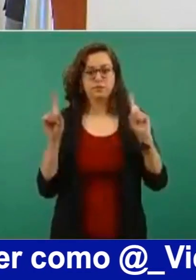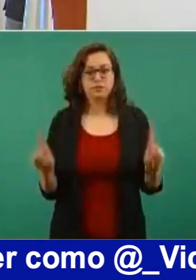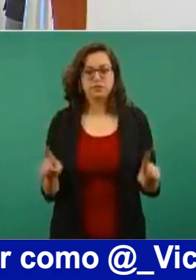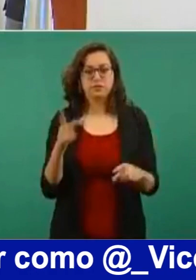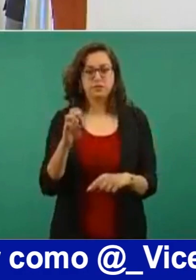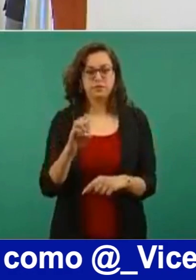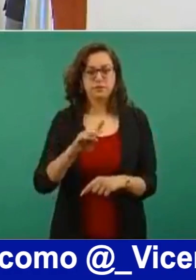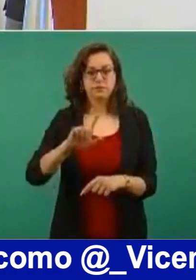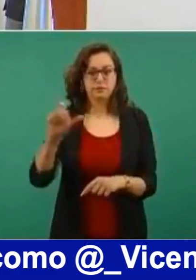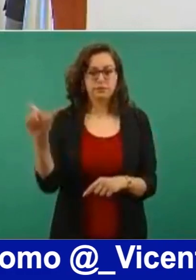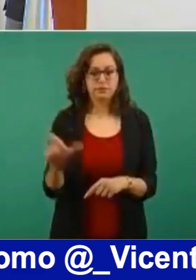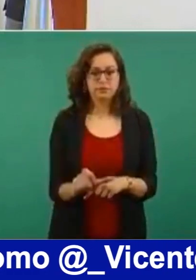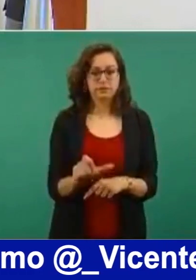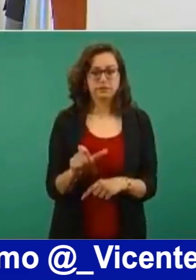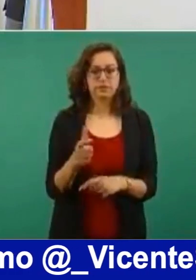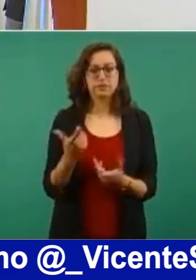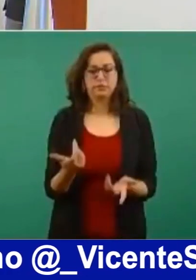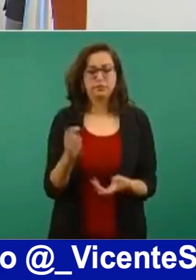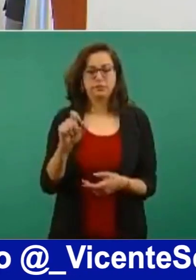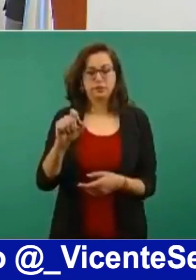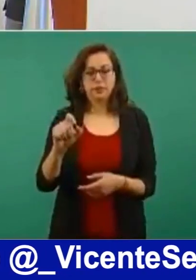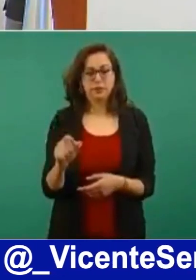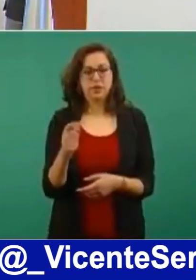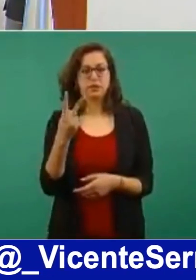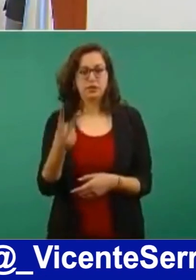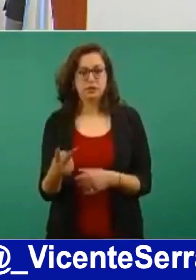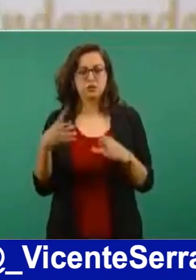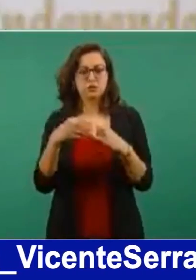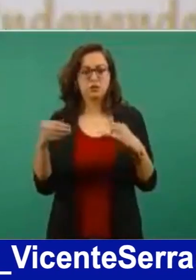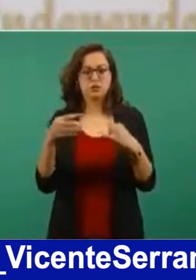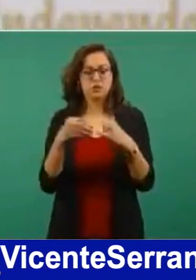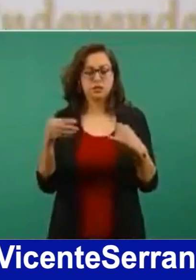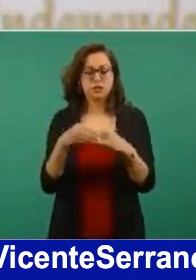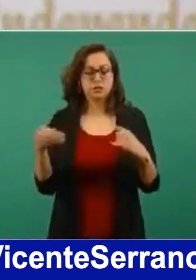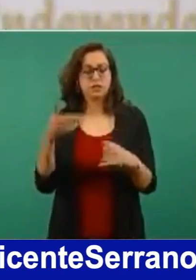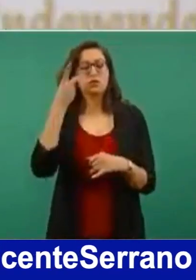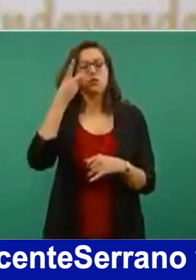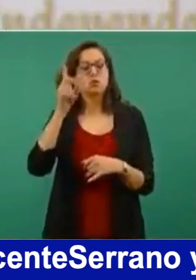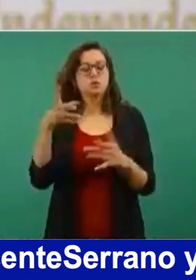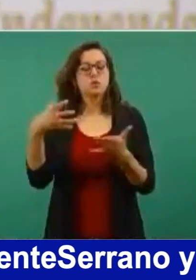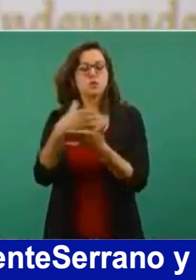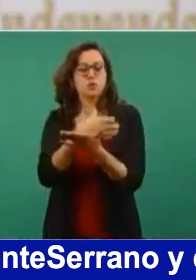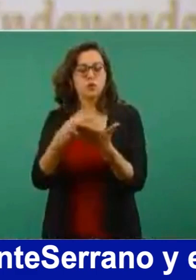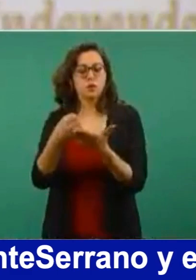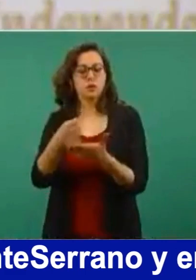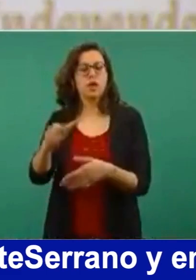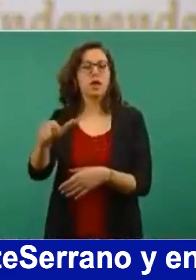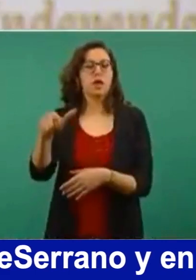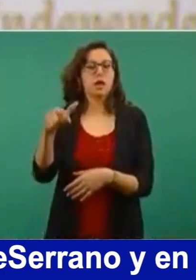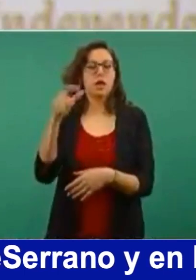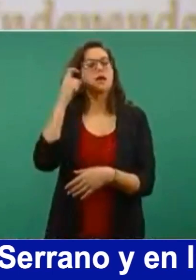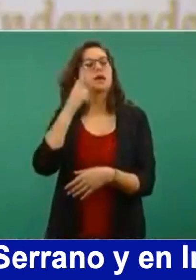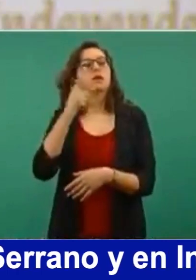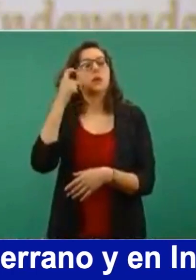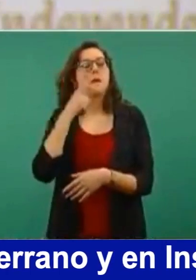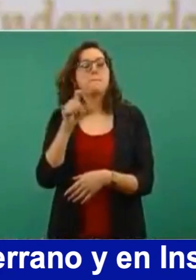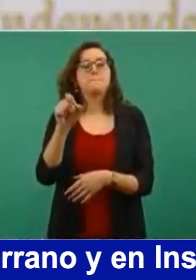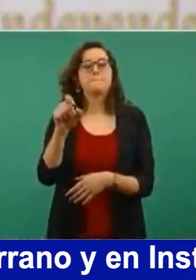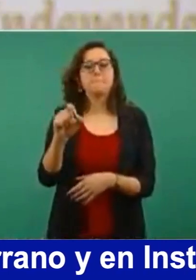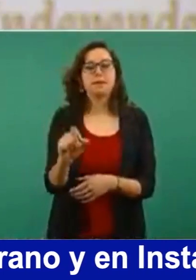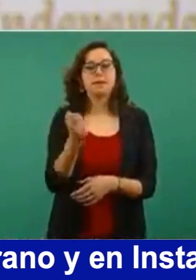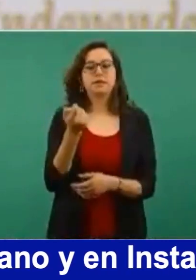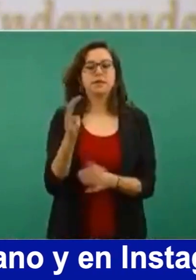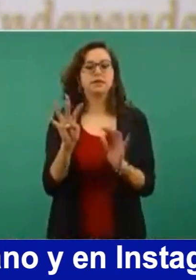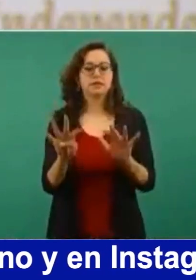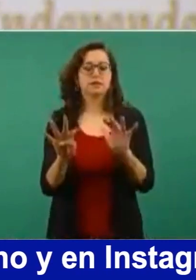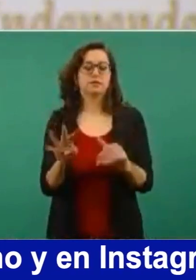pues si había un cuerpo de 800 mil elementos para él el estado mayor presidencial le voy a dar bien la cifra no